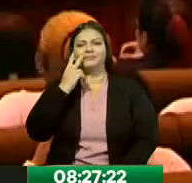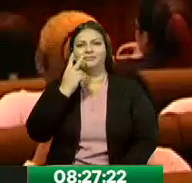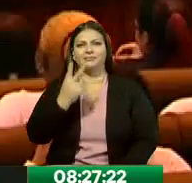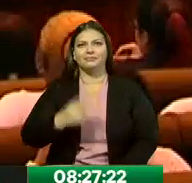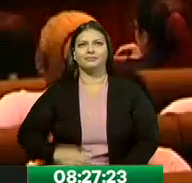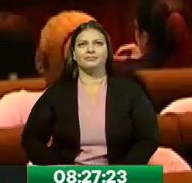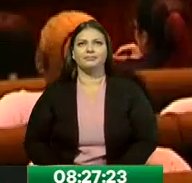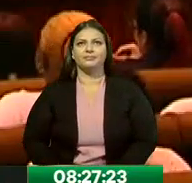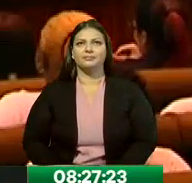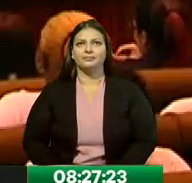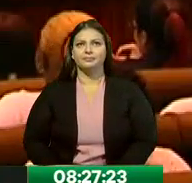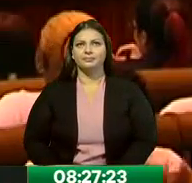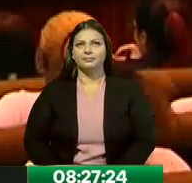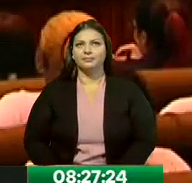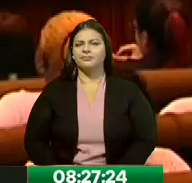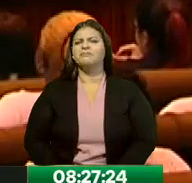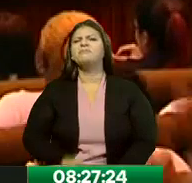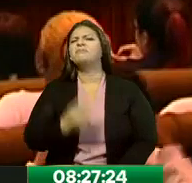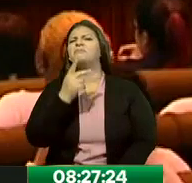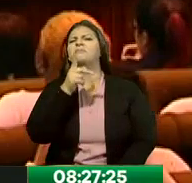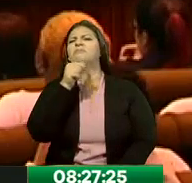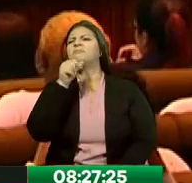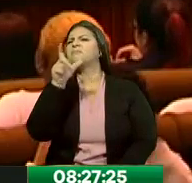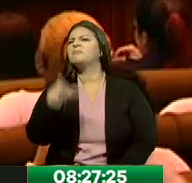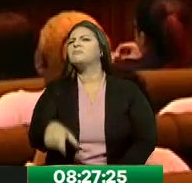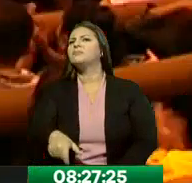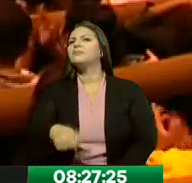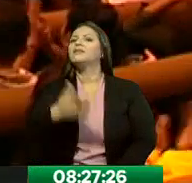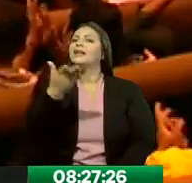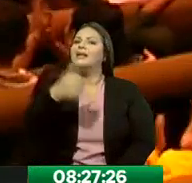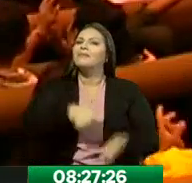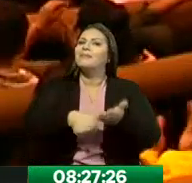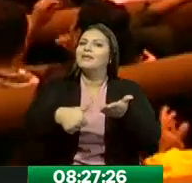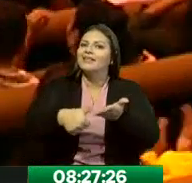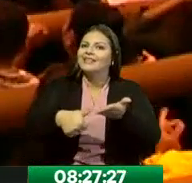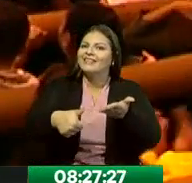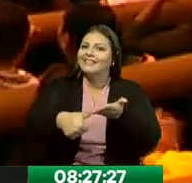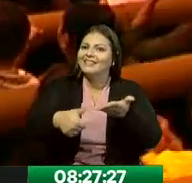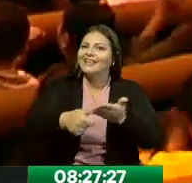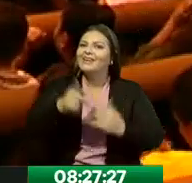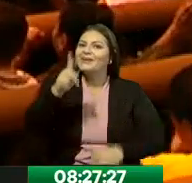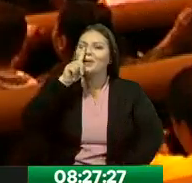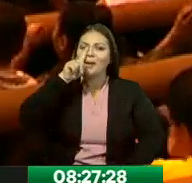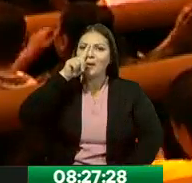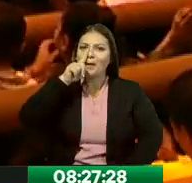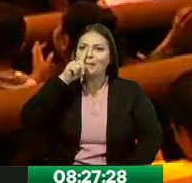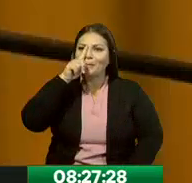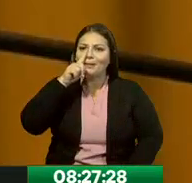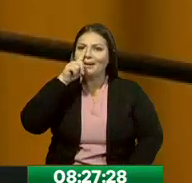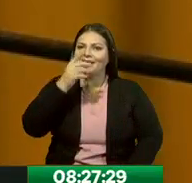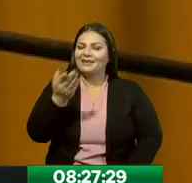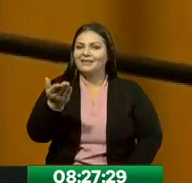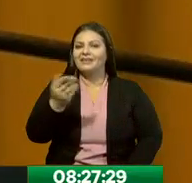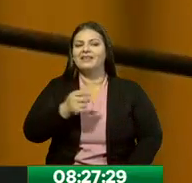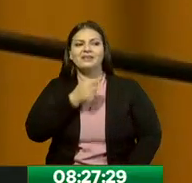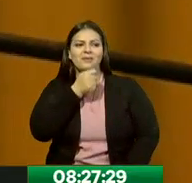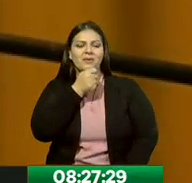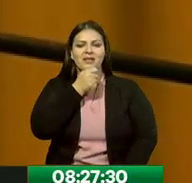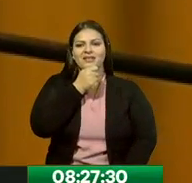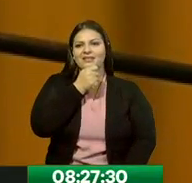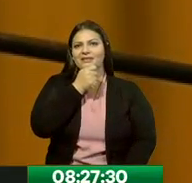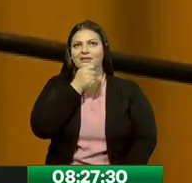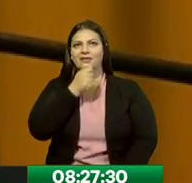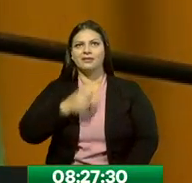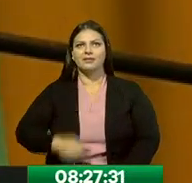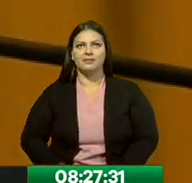El cantante era un funcionario administrativo del MIES. Muchísimas gracias. Buenas noches. Para darle un mejor futuro a mis